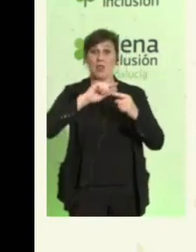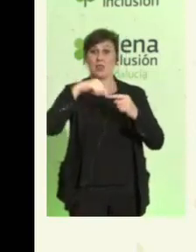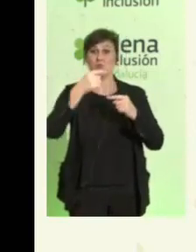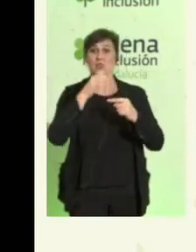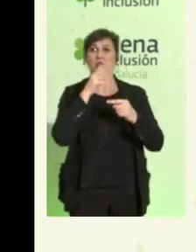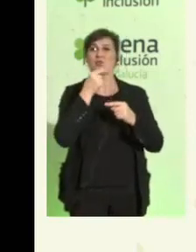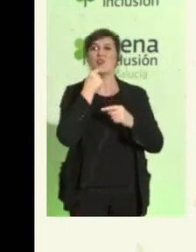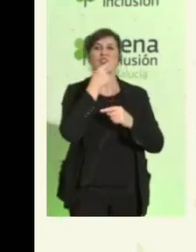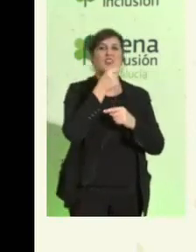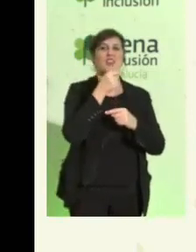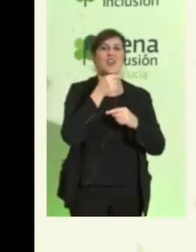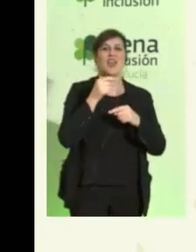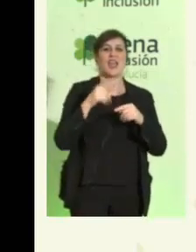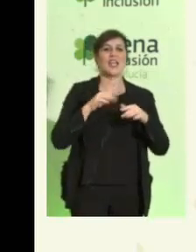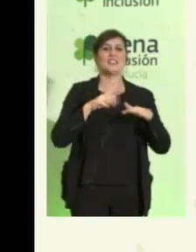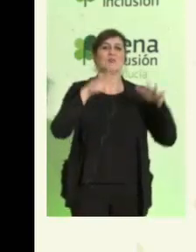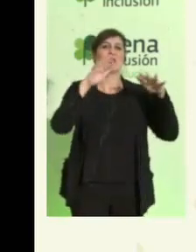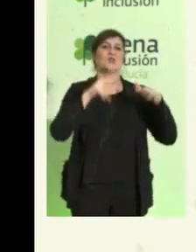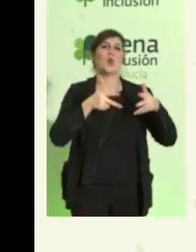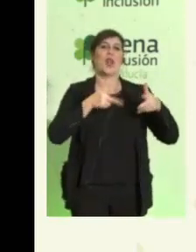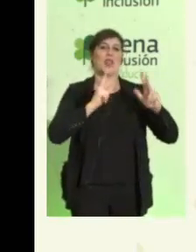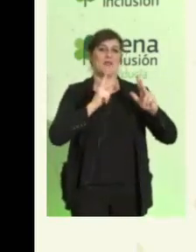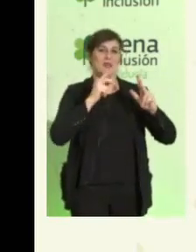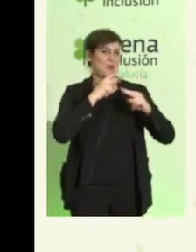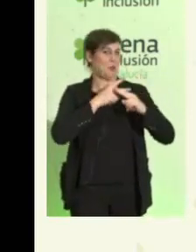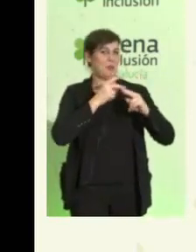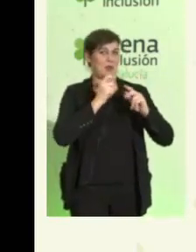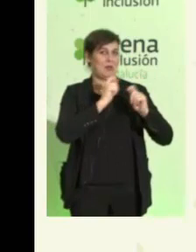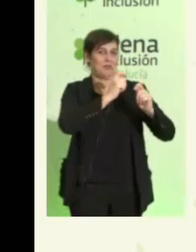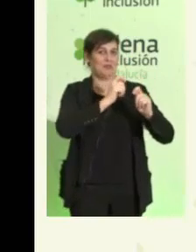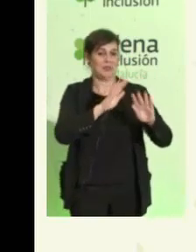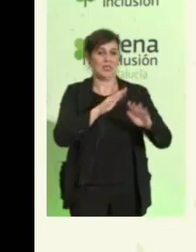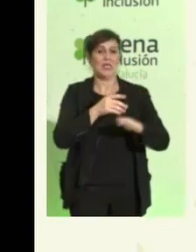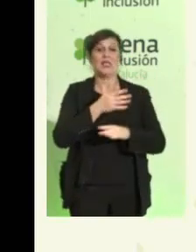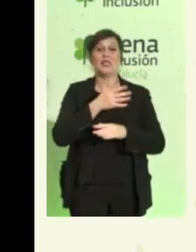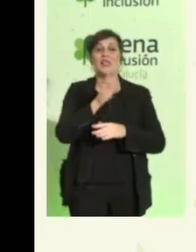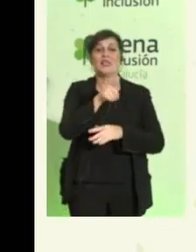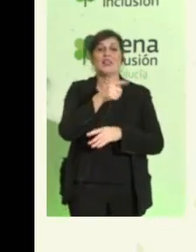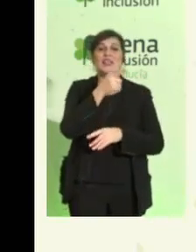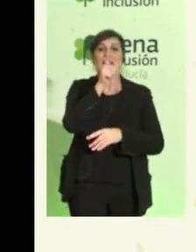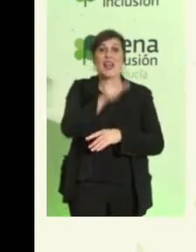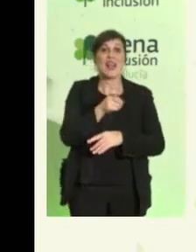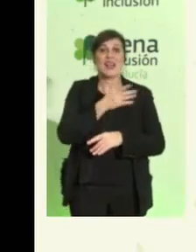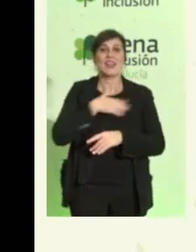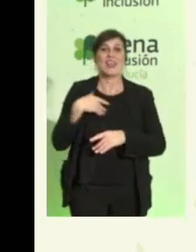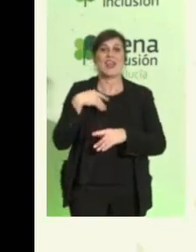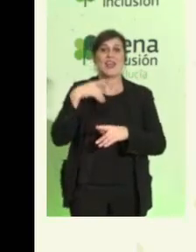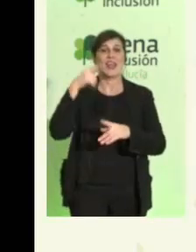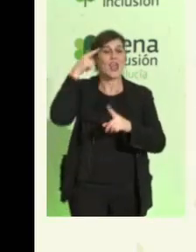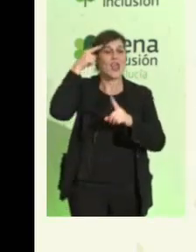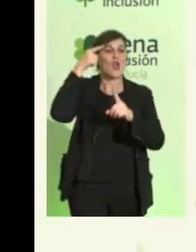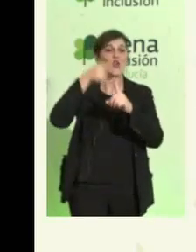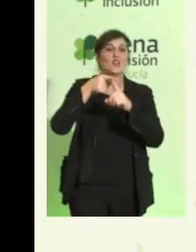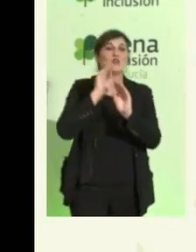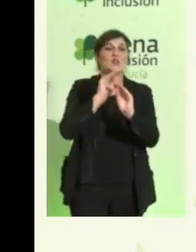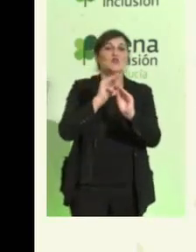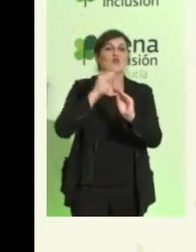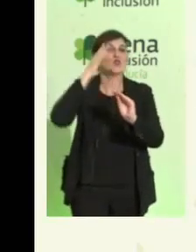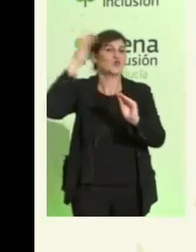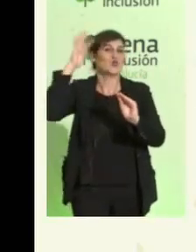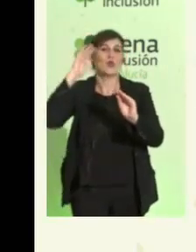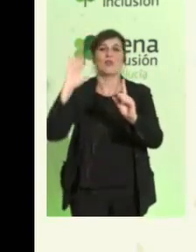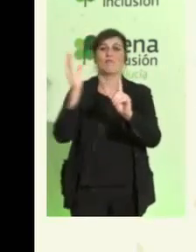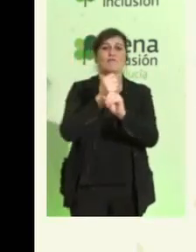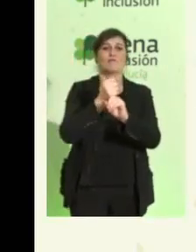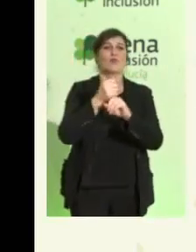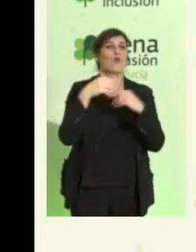denominaba un espíritu libre, que quería seguir sus sueños, perseguir sus sueños, su sueño era mudarse, irse.